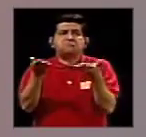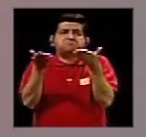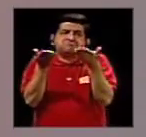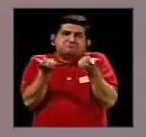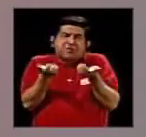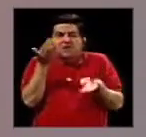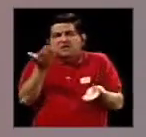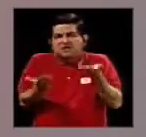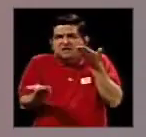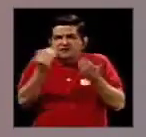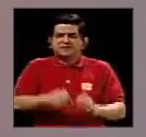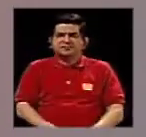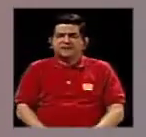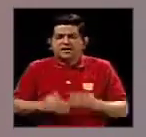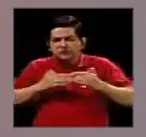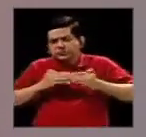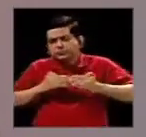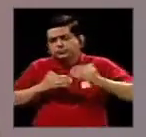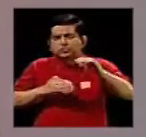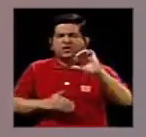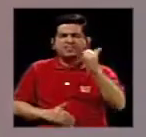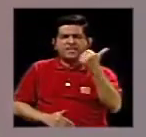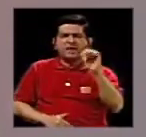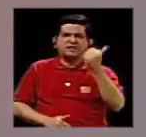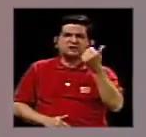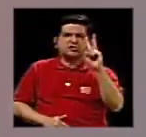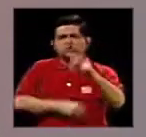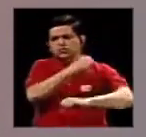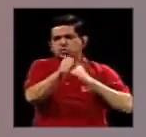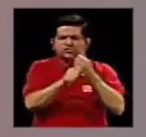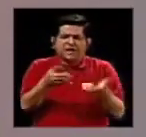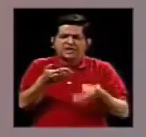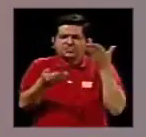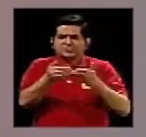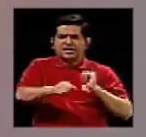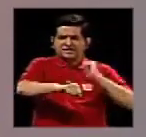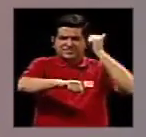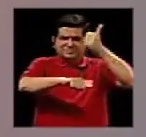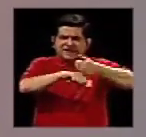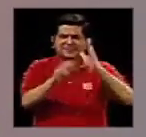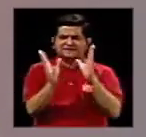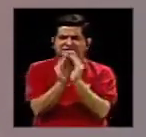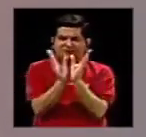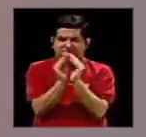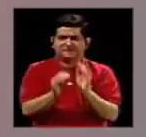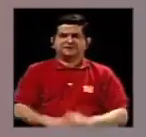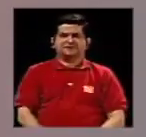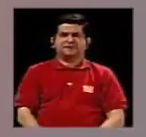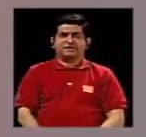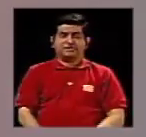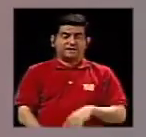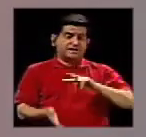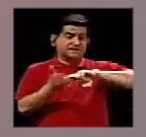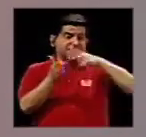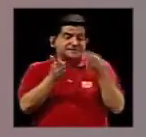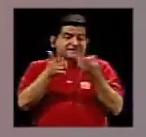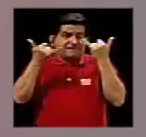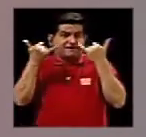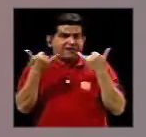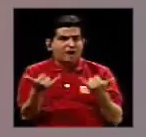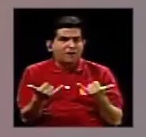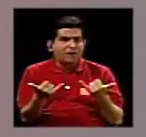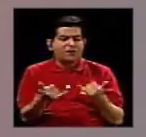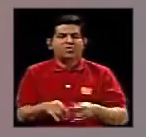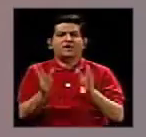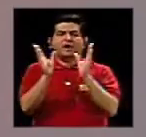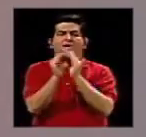quiere un poco largo 10 12 años prácticamente para concretar un congreso estamos hablando en este momento de